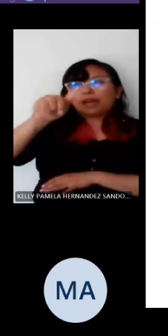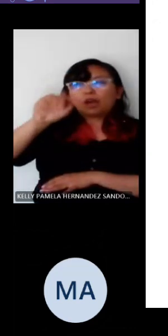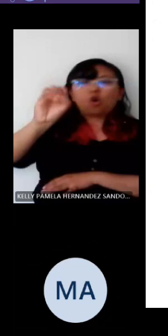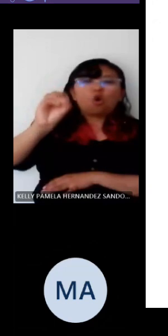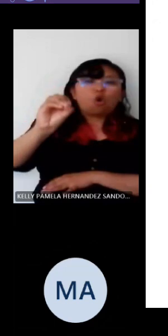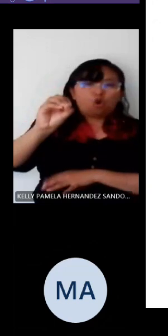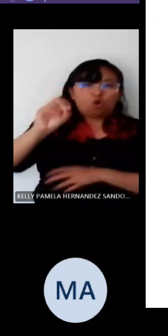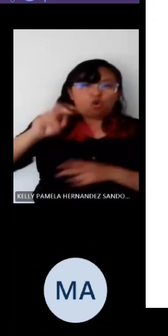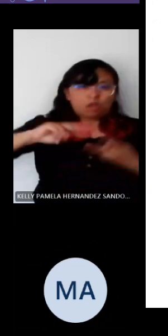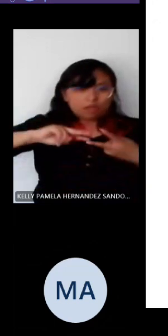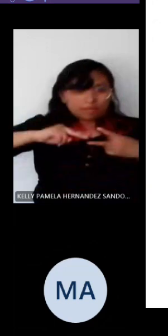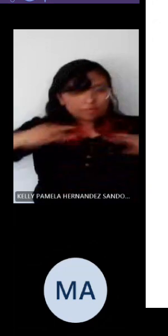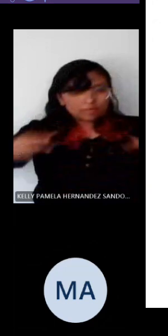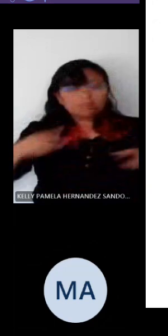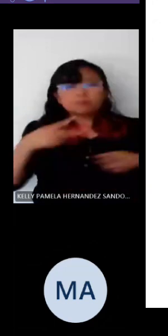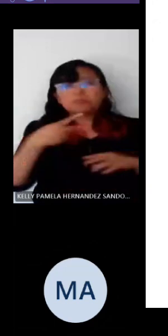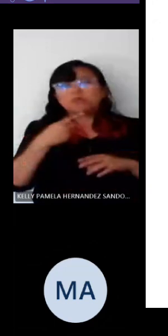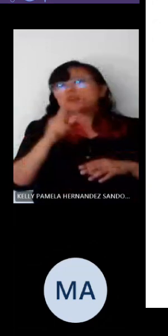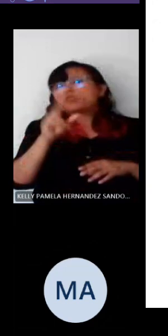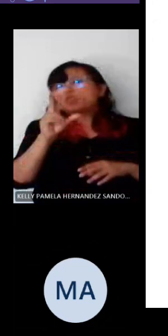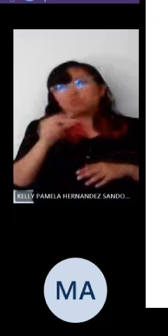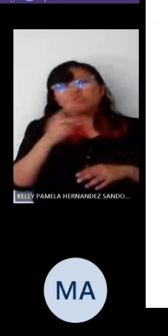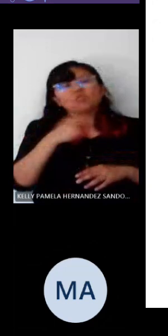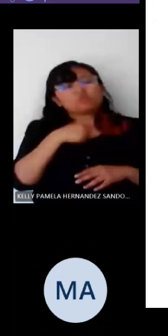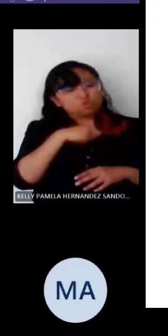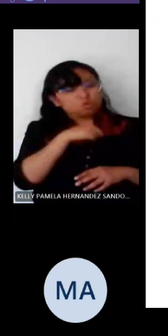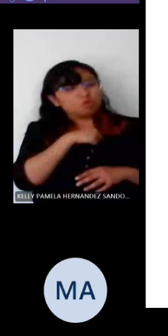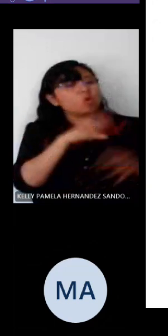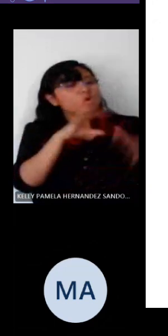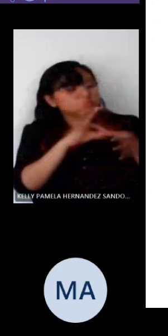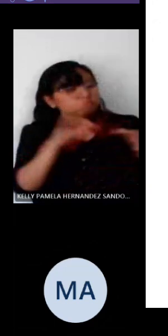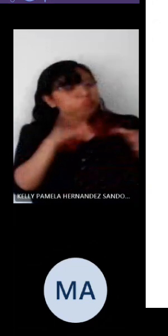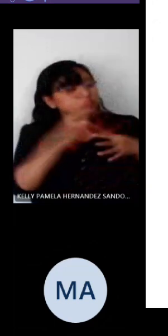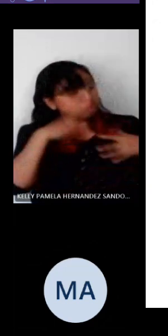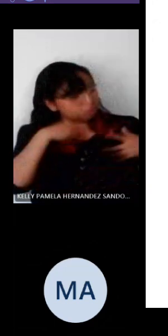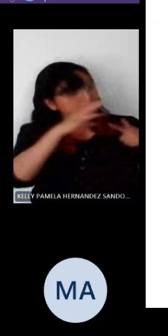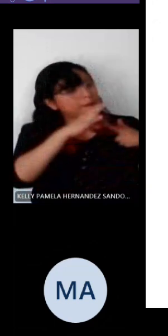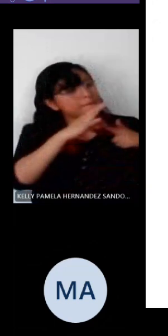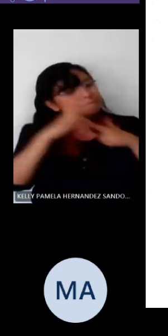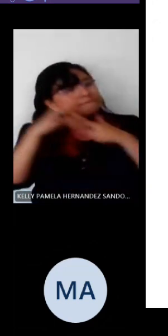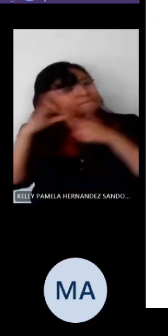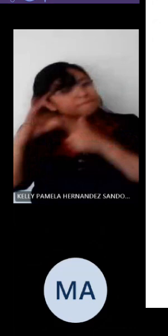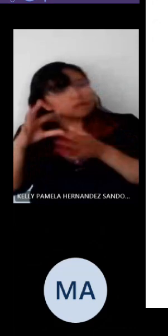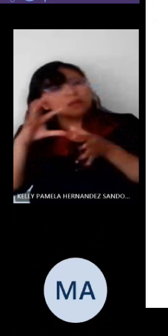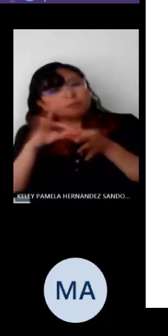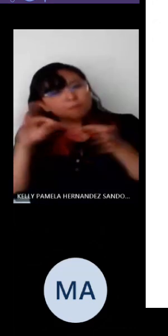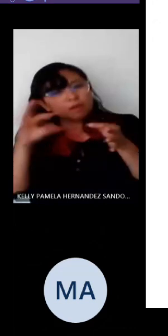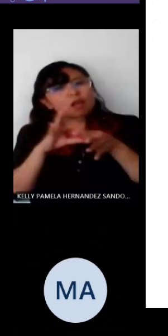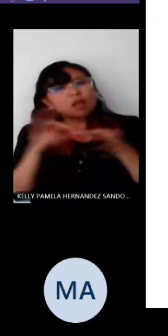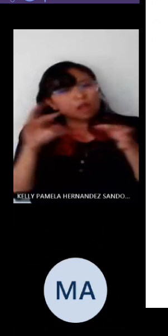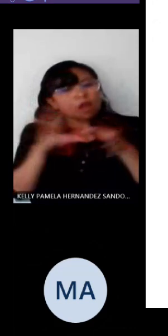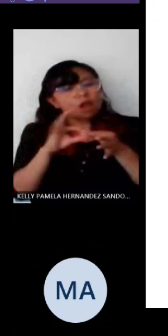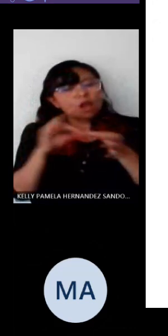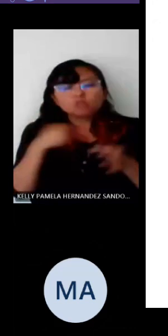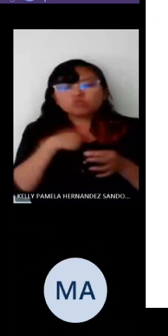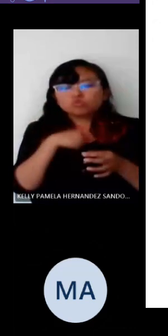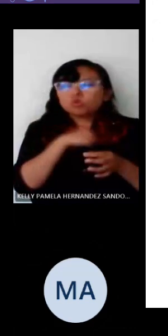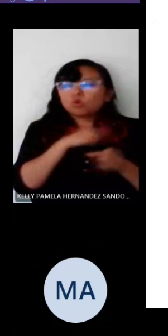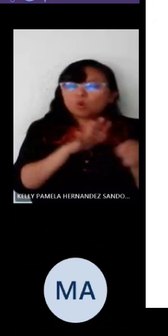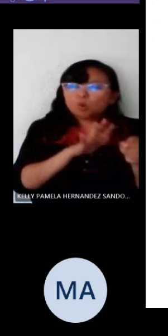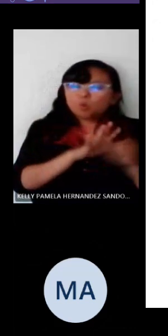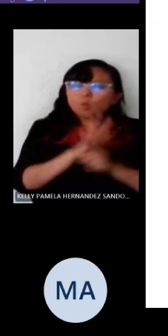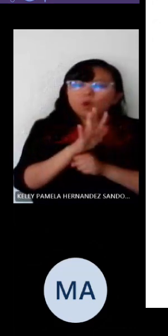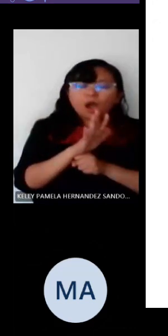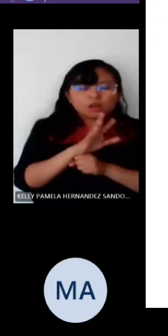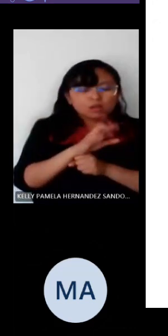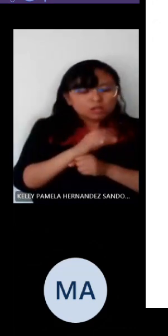mi trabajo es explicarles a ustedes y explicarle a los pacientes qué es lo que vamos a realizar, es decir, qué estudio genético es el que